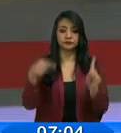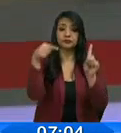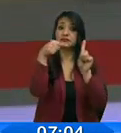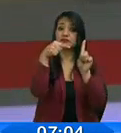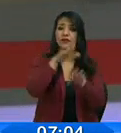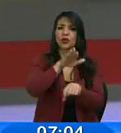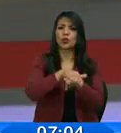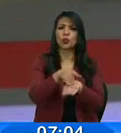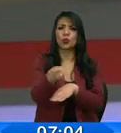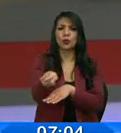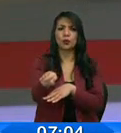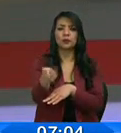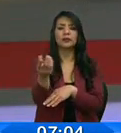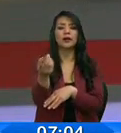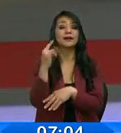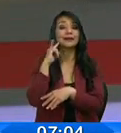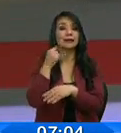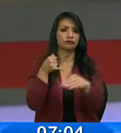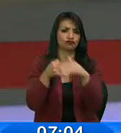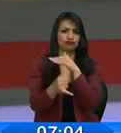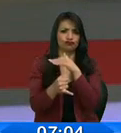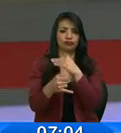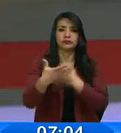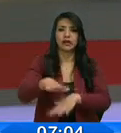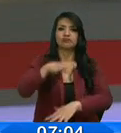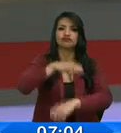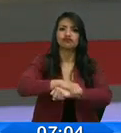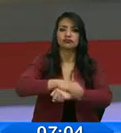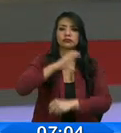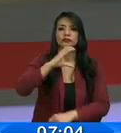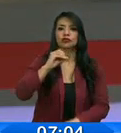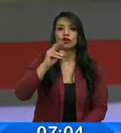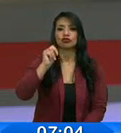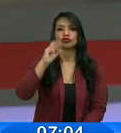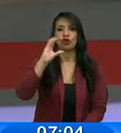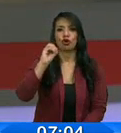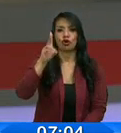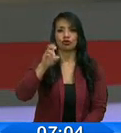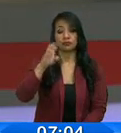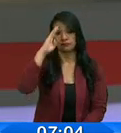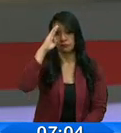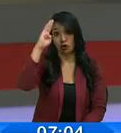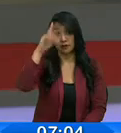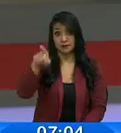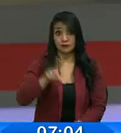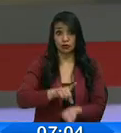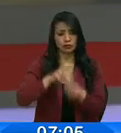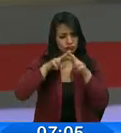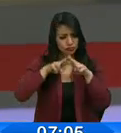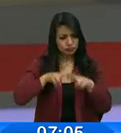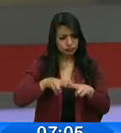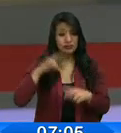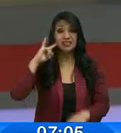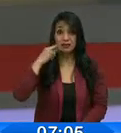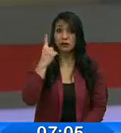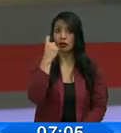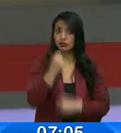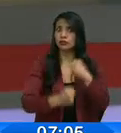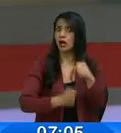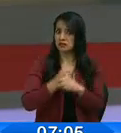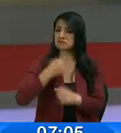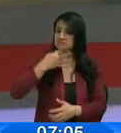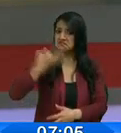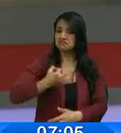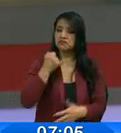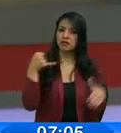presuntamente haber violado a una menor de edad, fue capturado en Conocoto. Los exámenes médicos confirmaron que la niña de 11 años fue ultrajada.